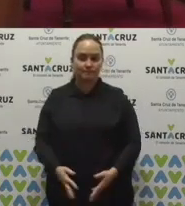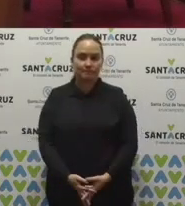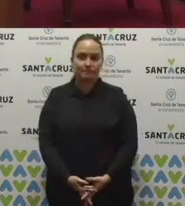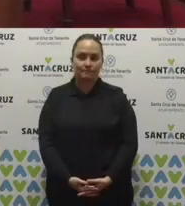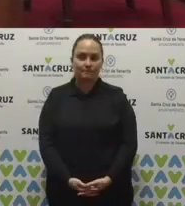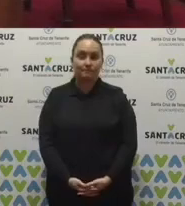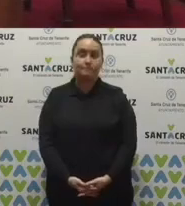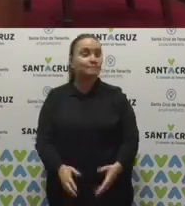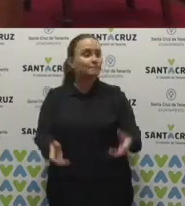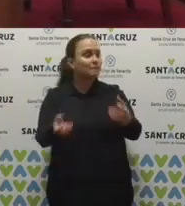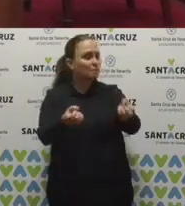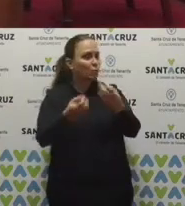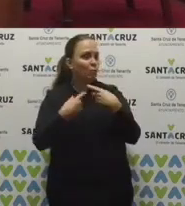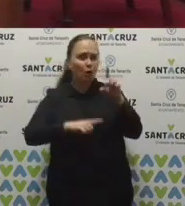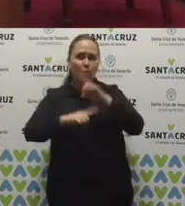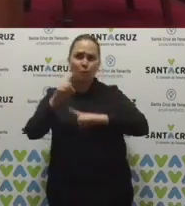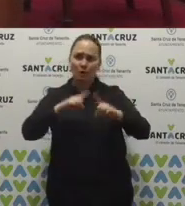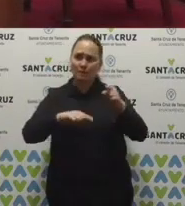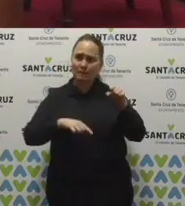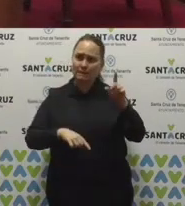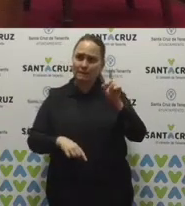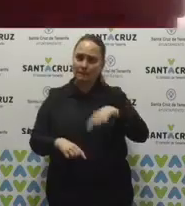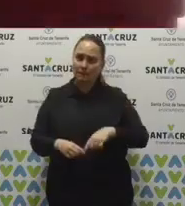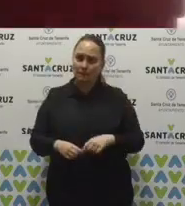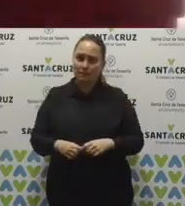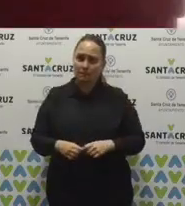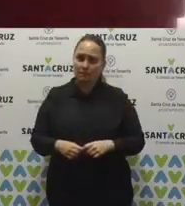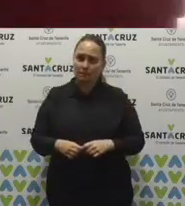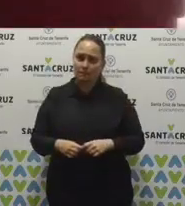me avisan que están teniendo problemas con esta también